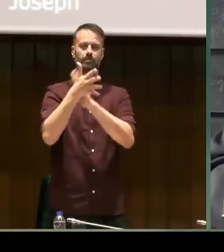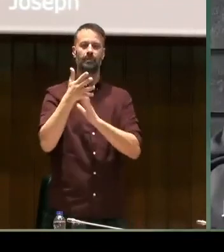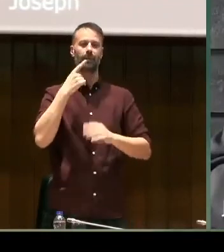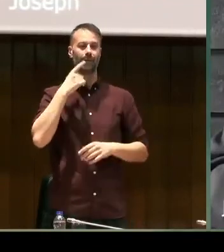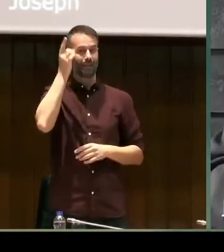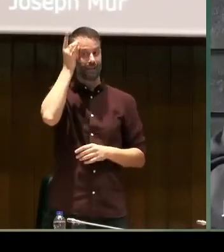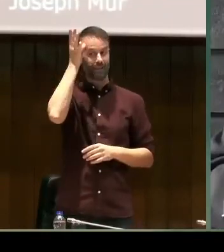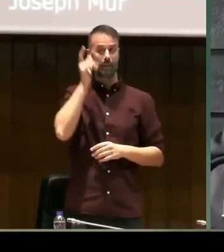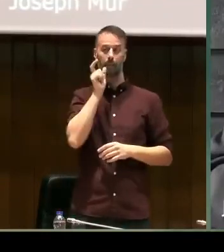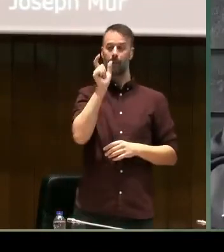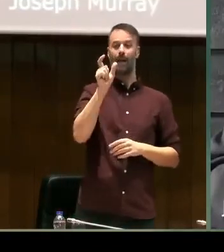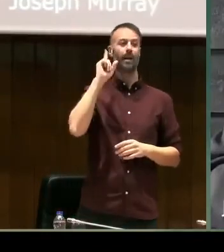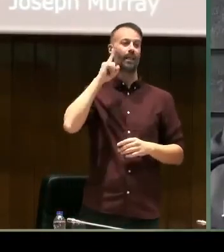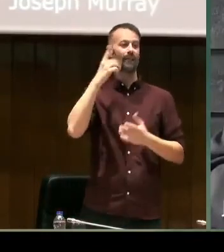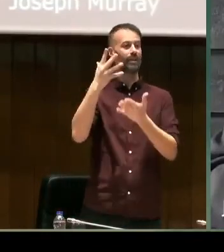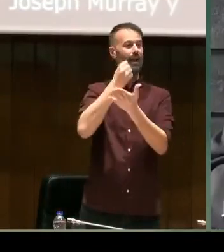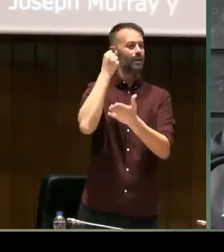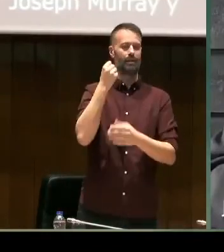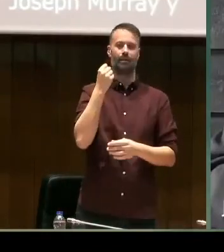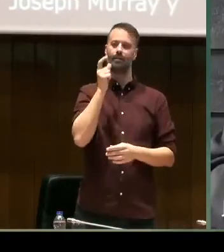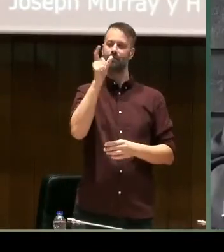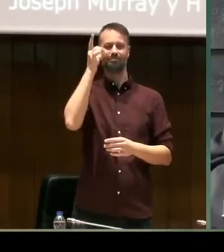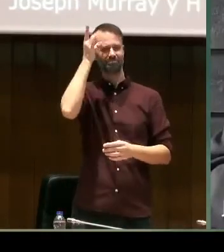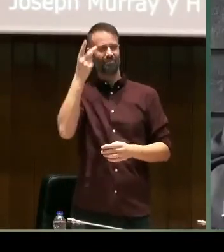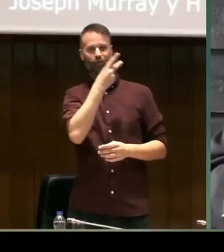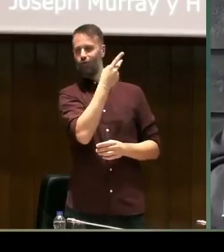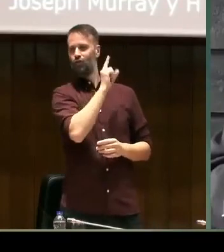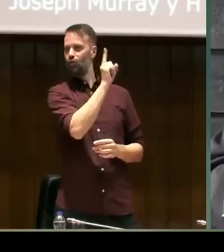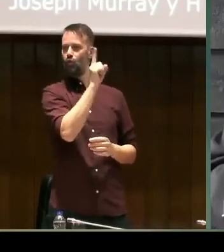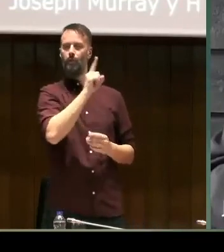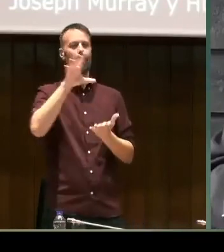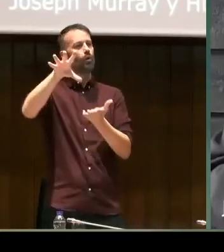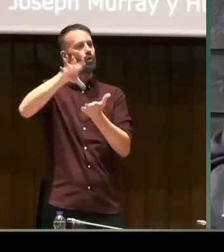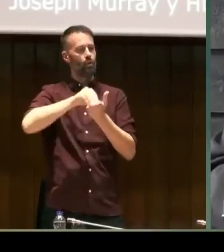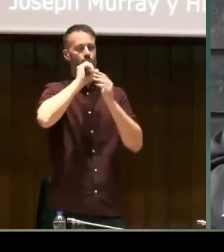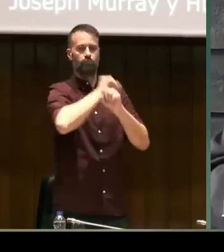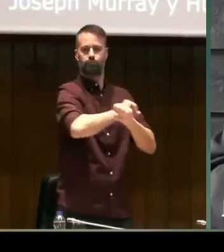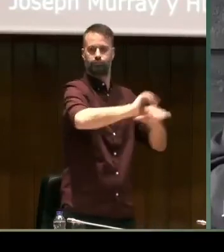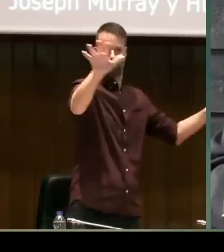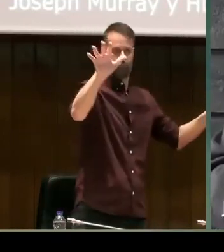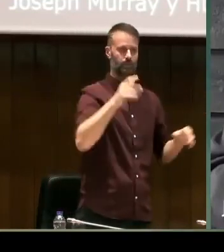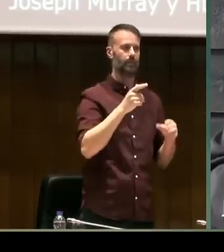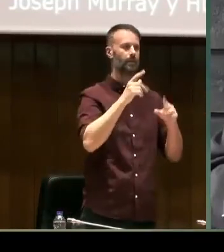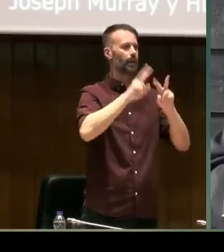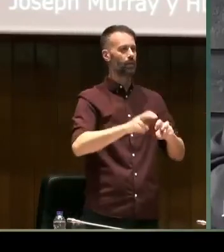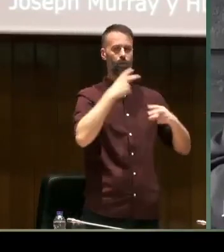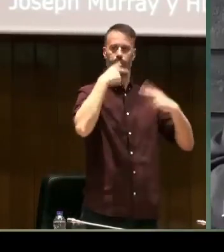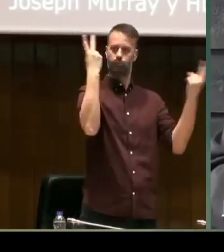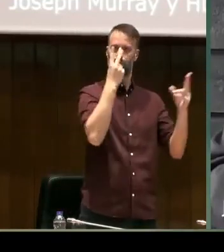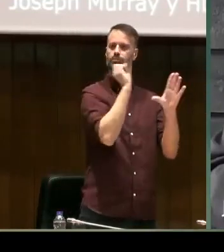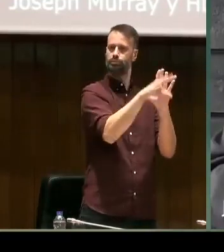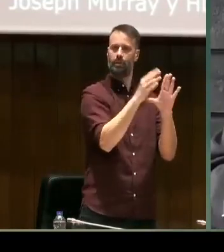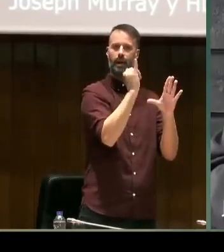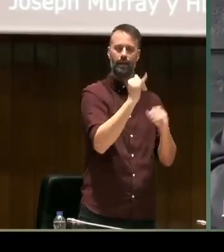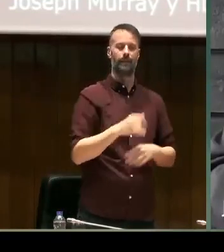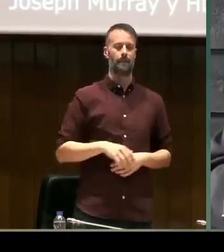término de Deaf Gain. Y ambos argumentan que en un inicio no fueron ellos los creadores